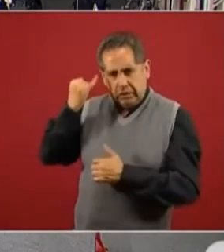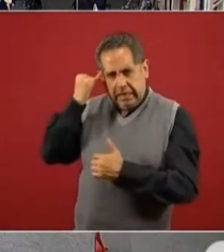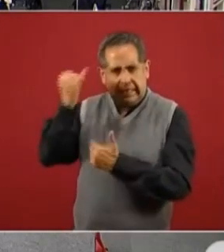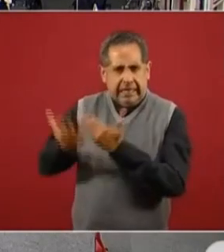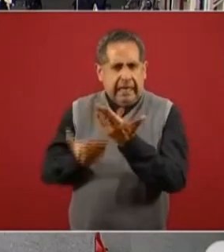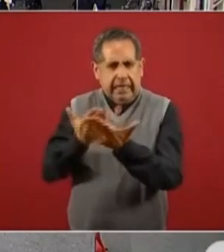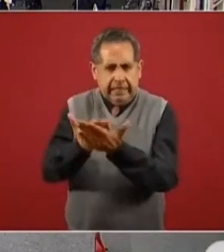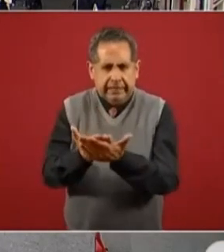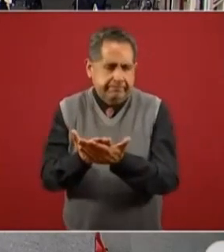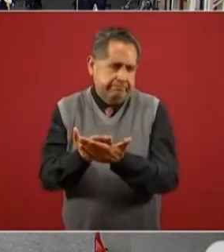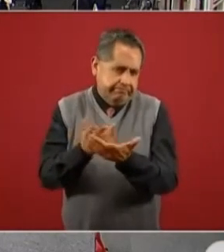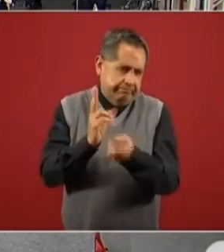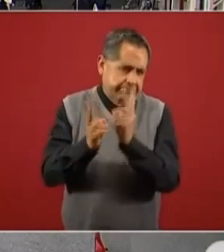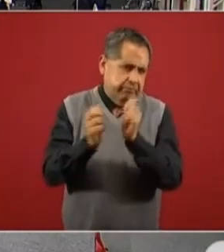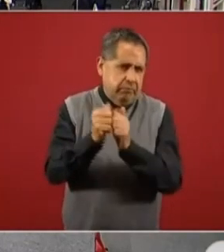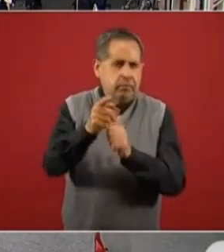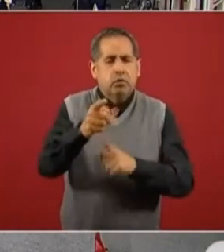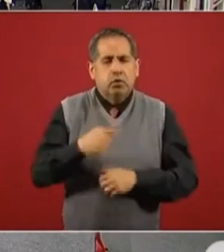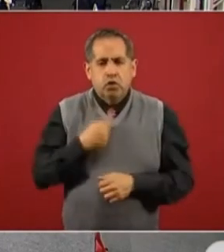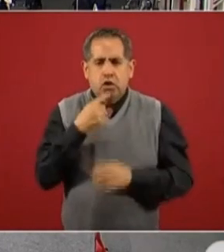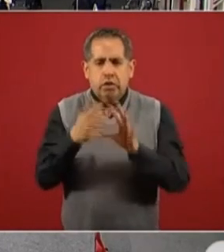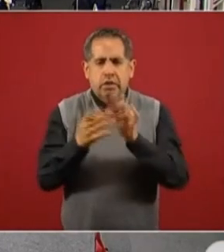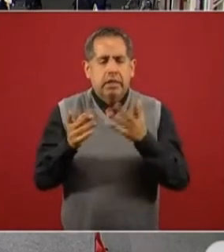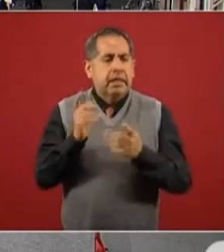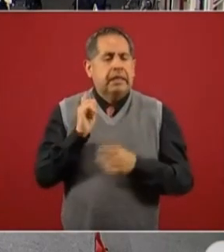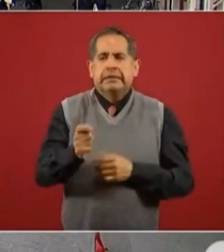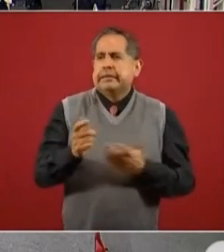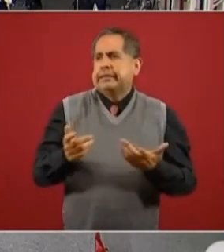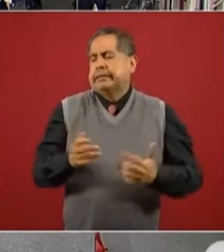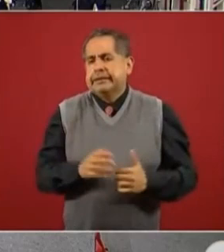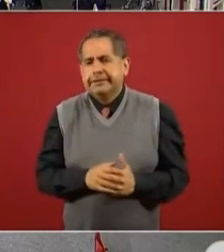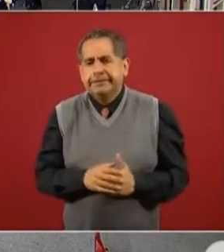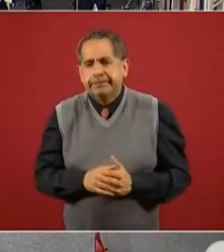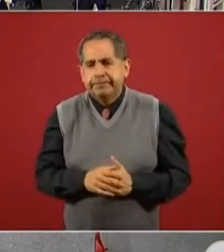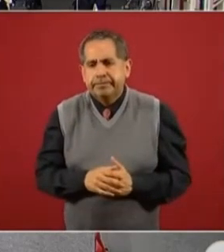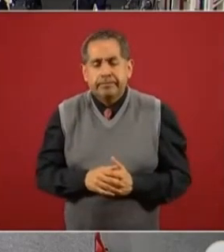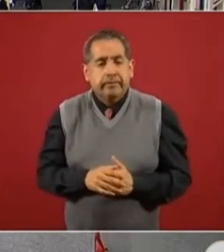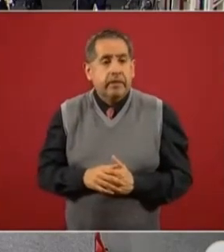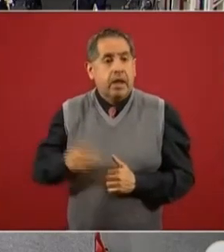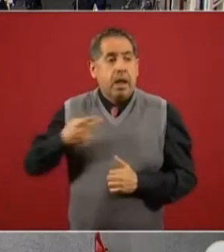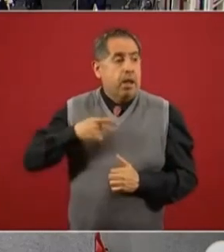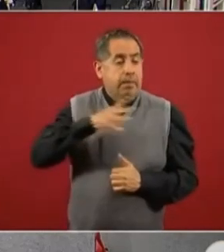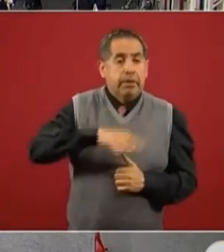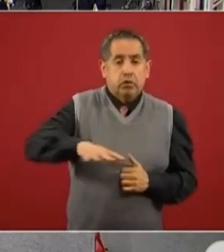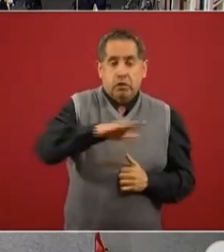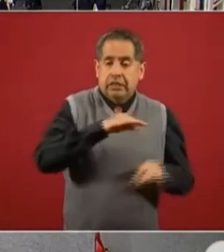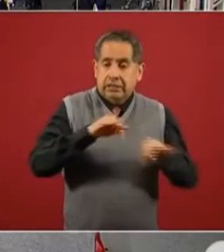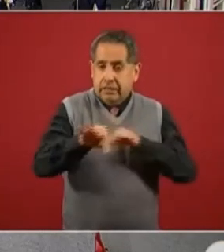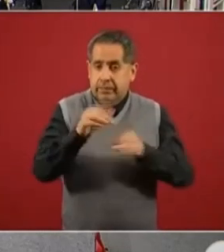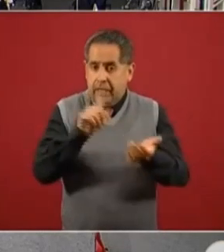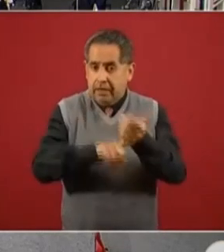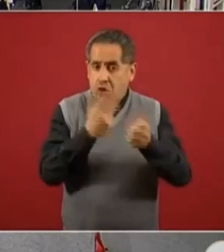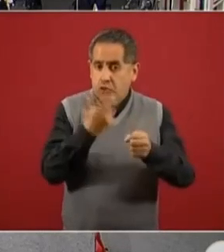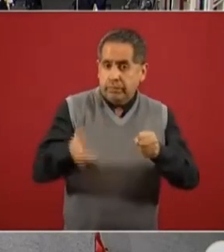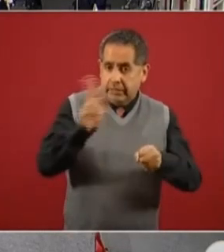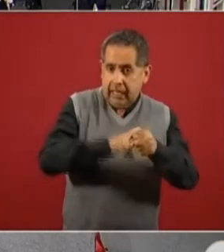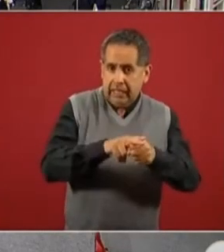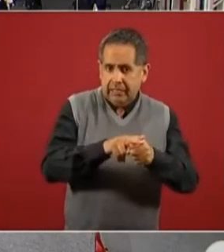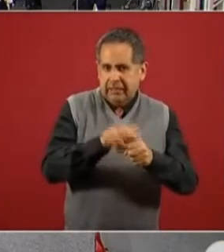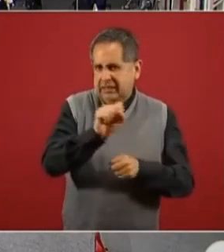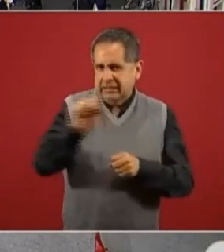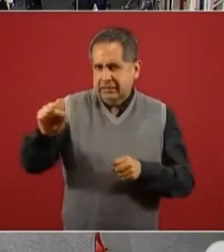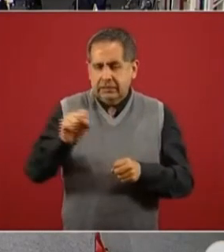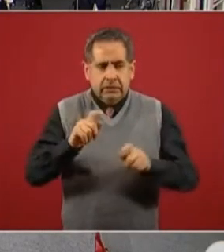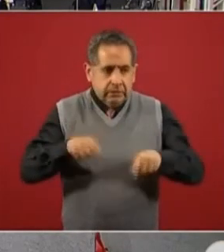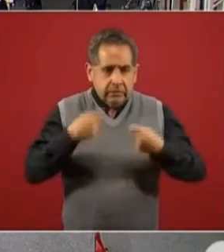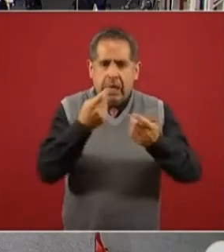ocasiones. Yo le hablaba de la basificación del personal de salud y pues usted